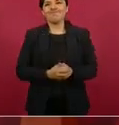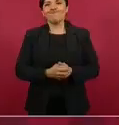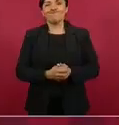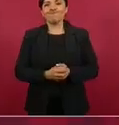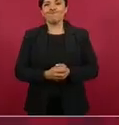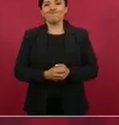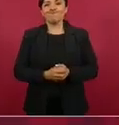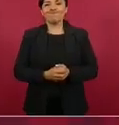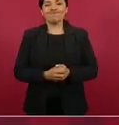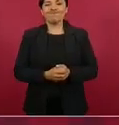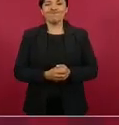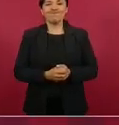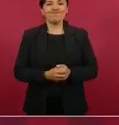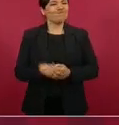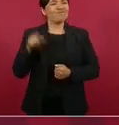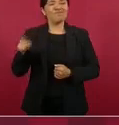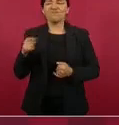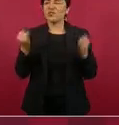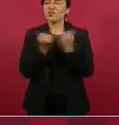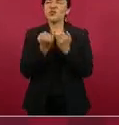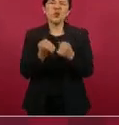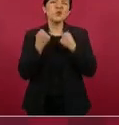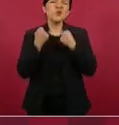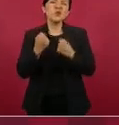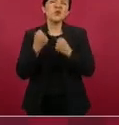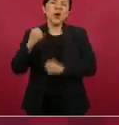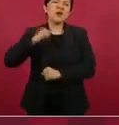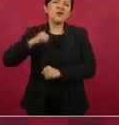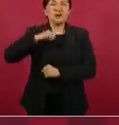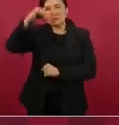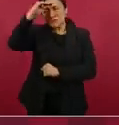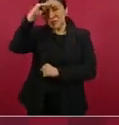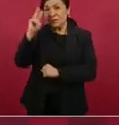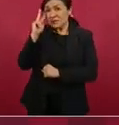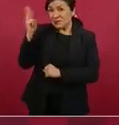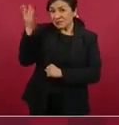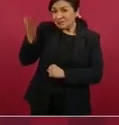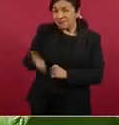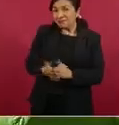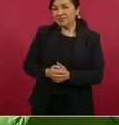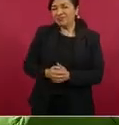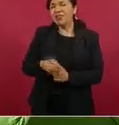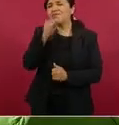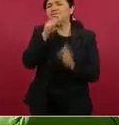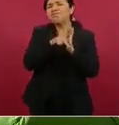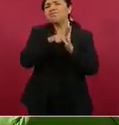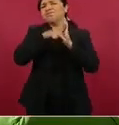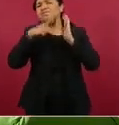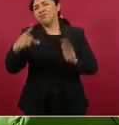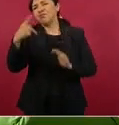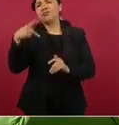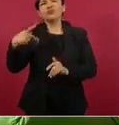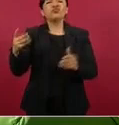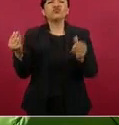es muy conservador, es el boletín del conservadurismo.